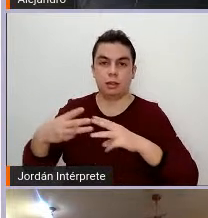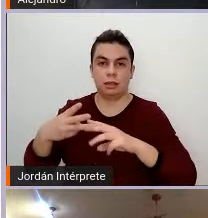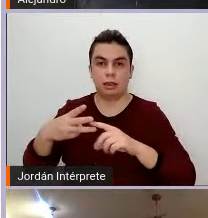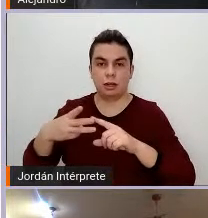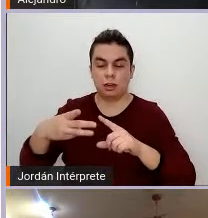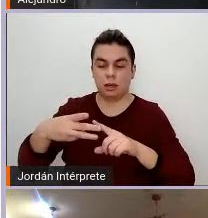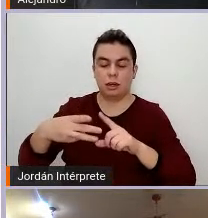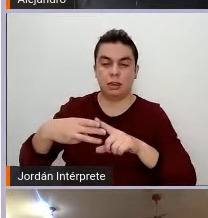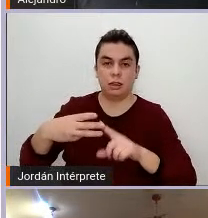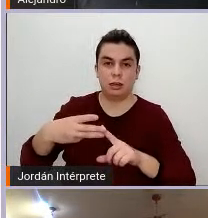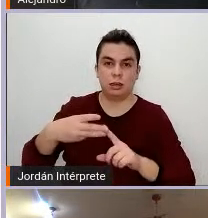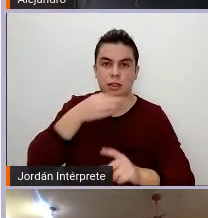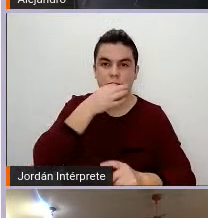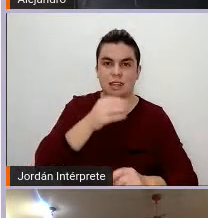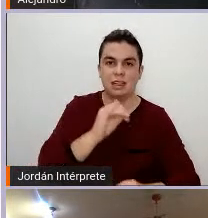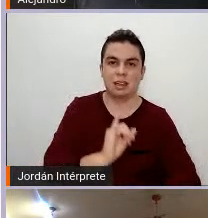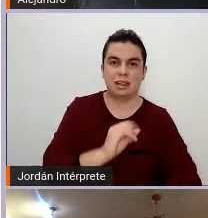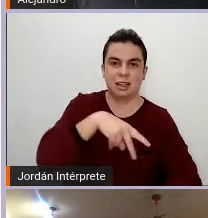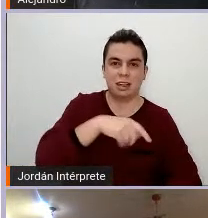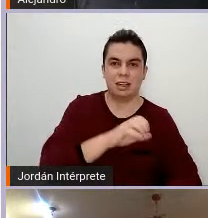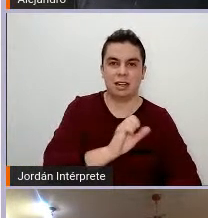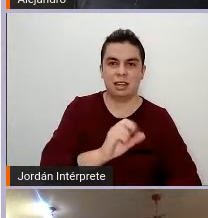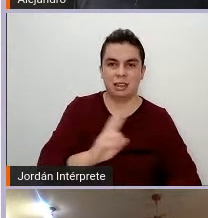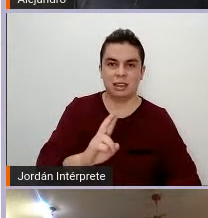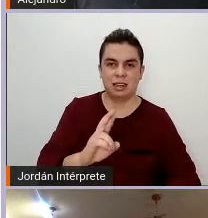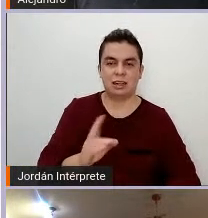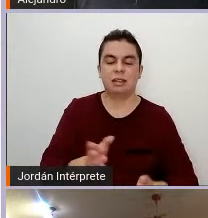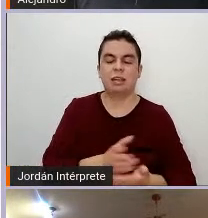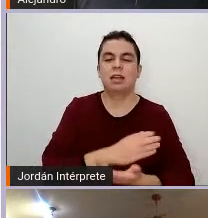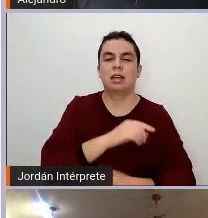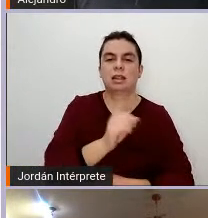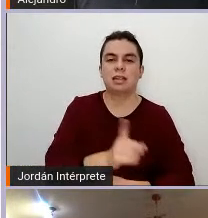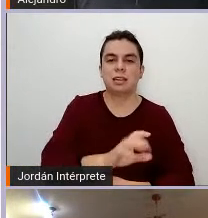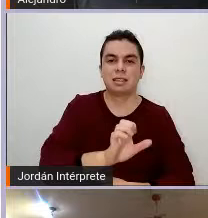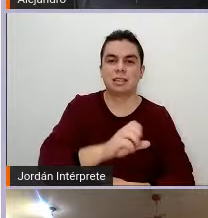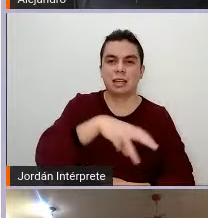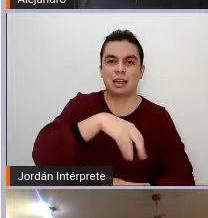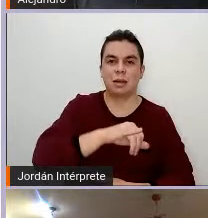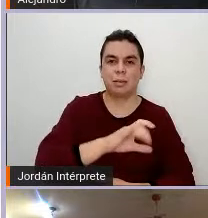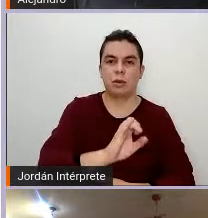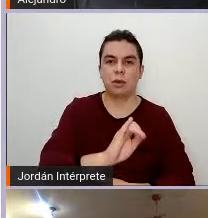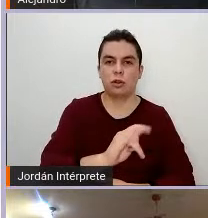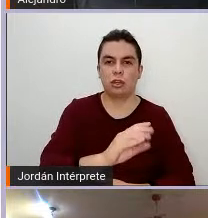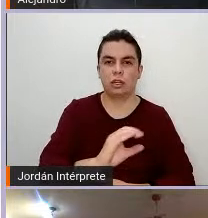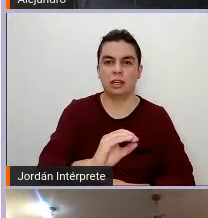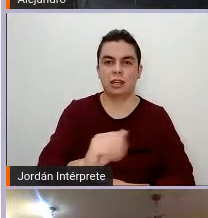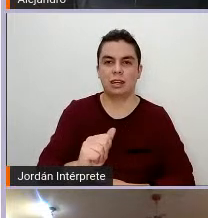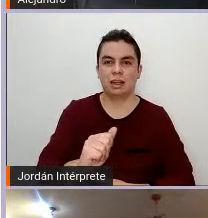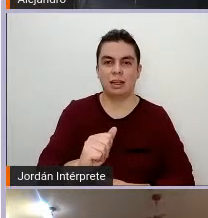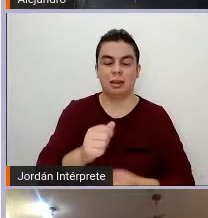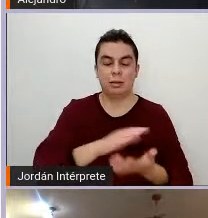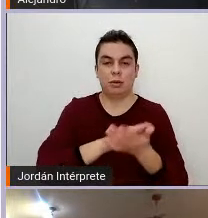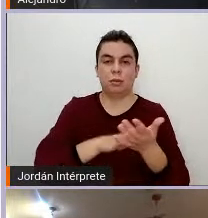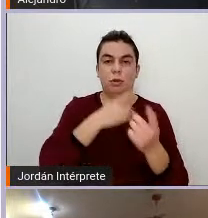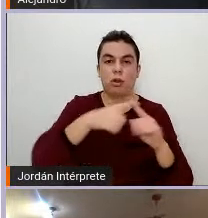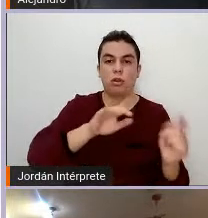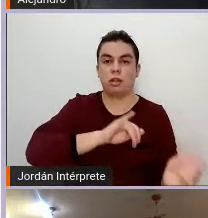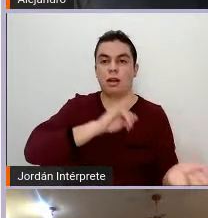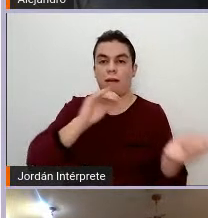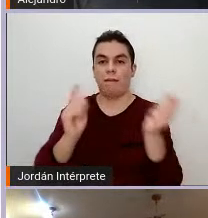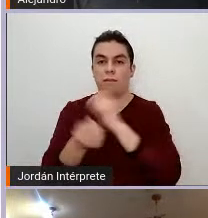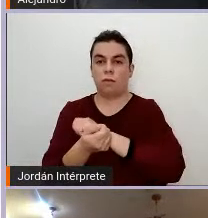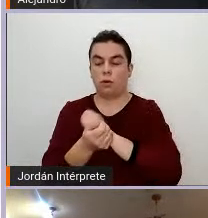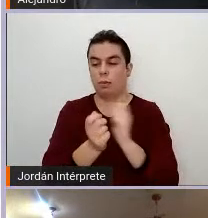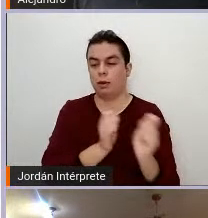traducción intersemiótica, que corresponde a una traducción hacia otro sistema de símbolos no verbal. La